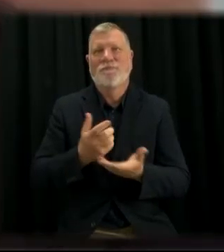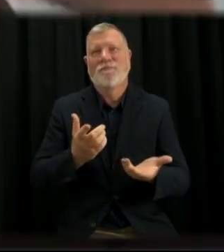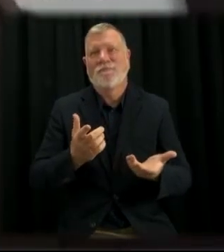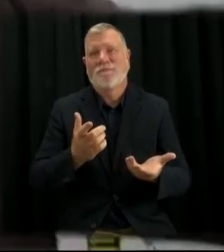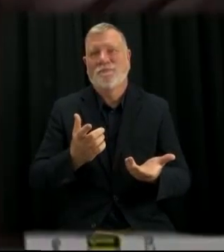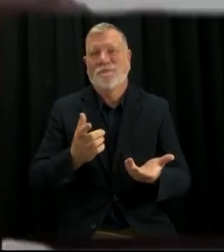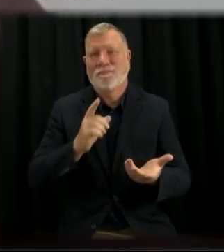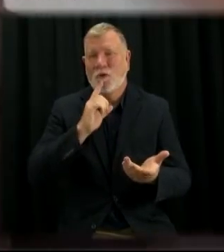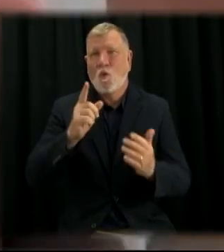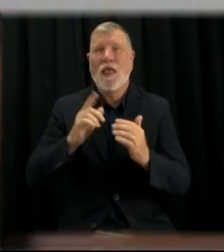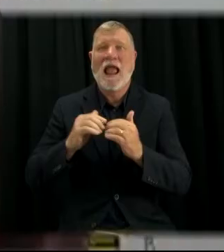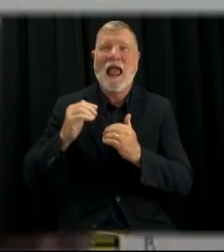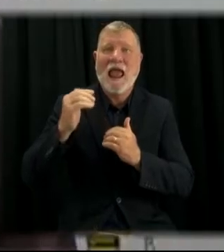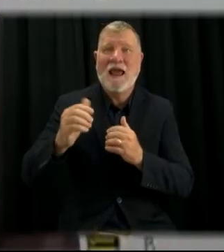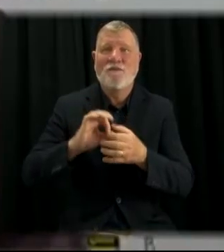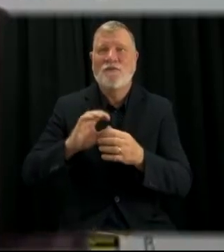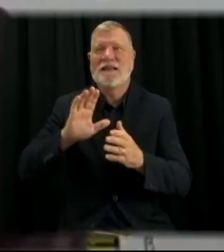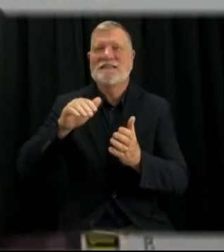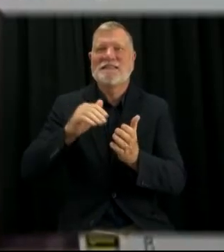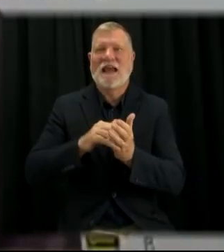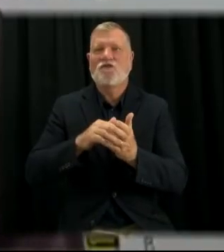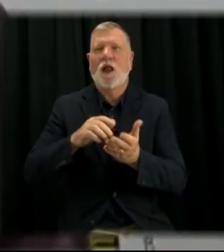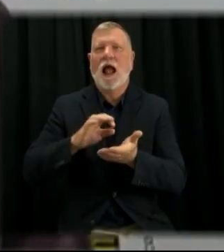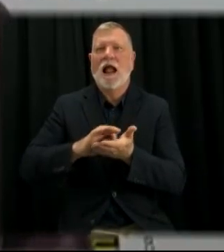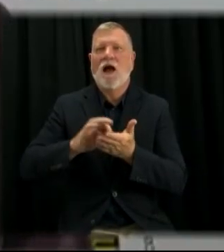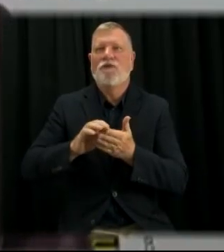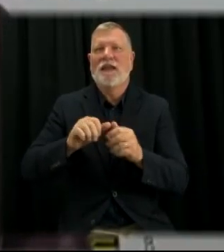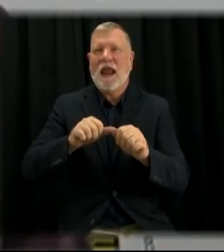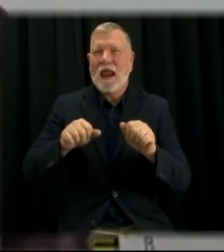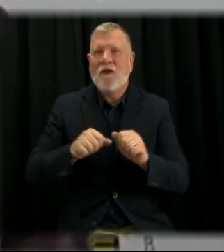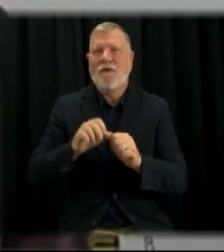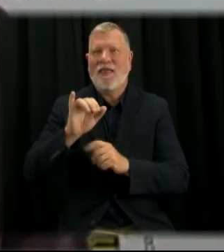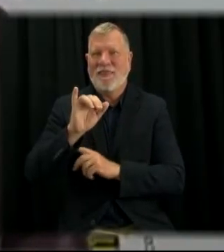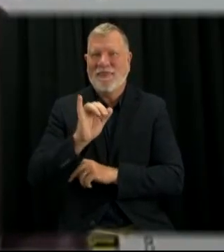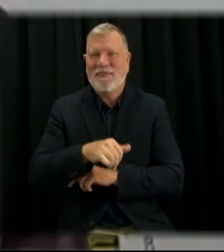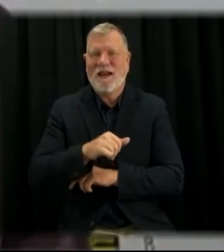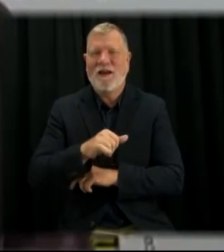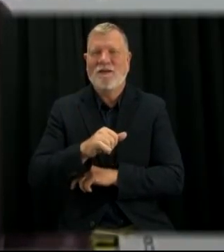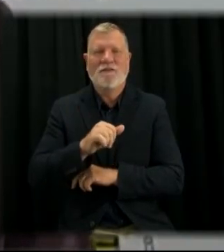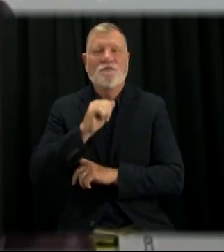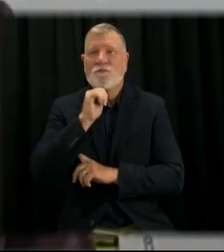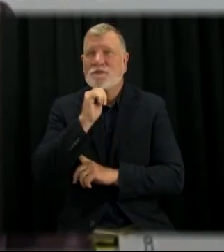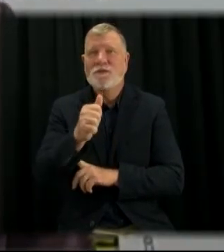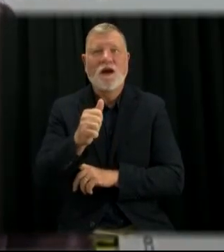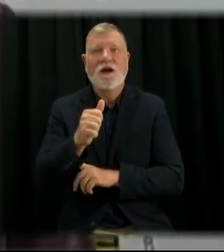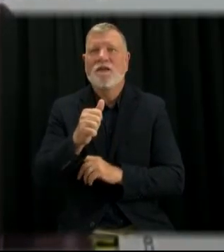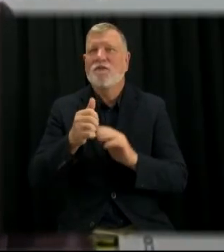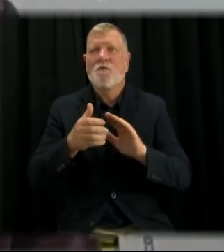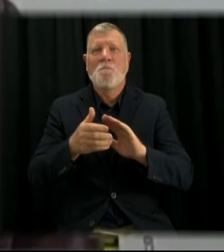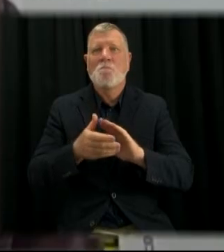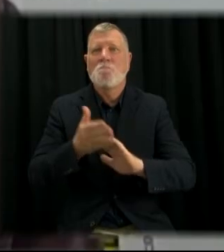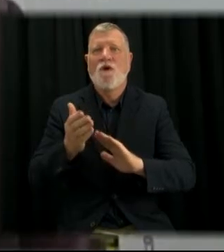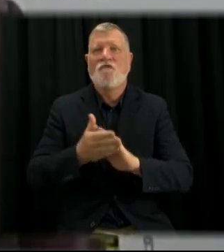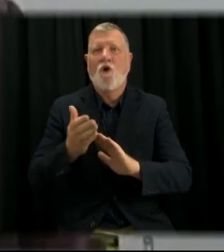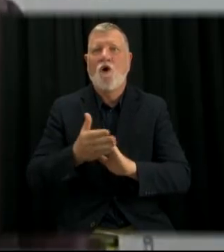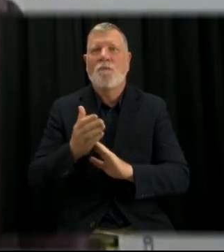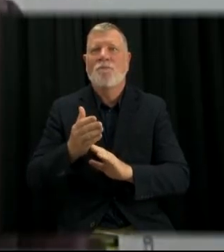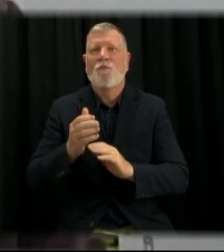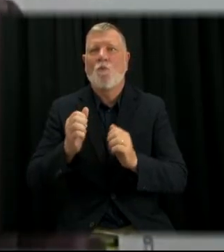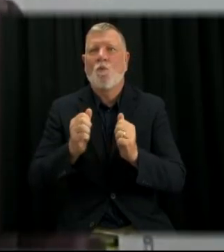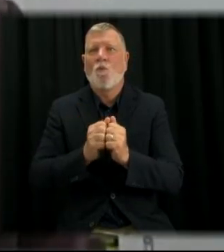servicio de rentas internas que está mejor en el área central. Y eso no se